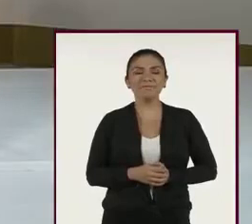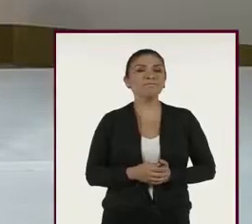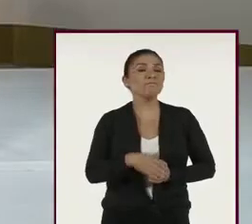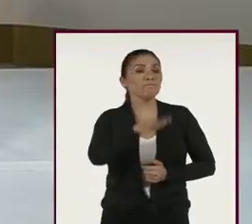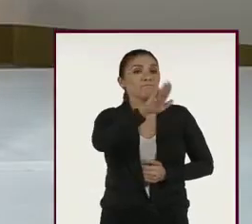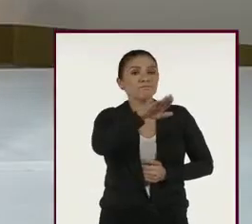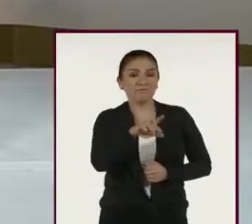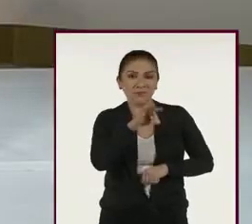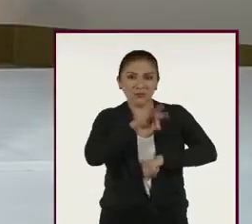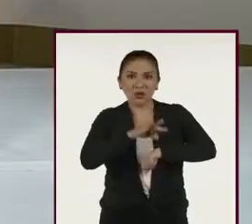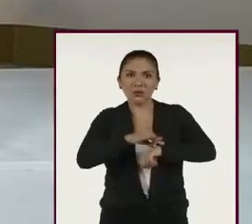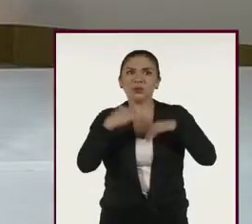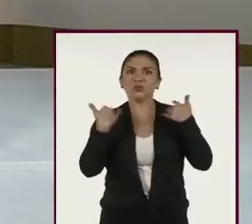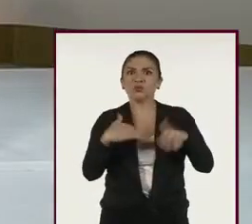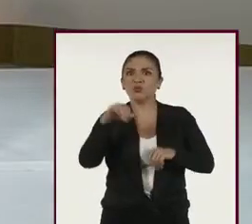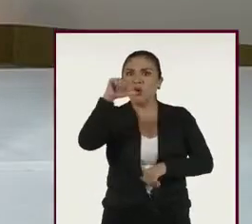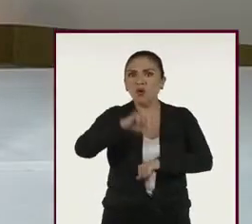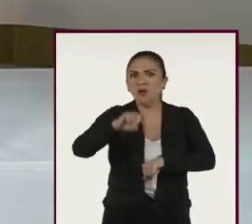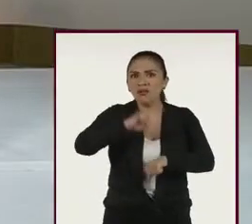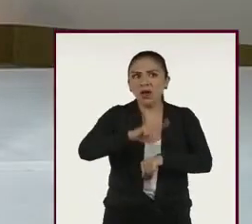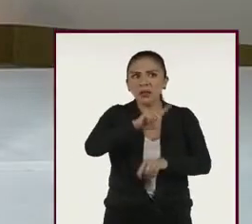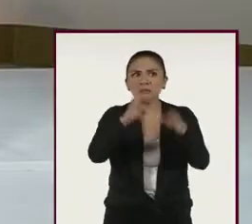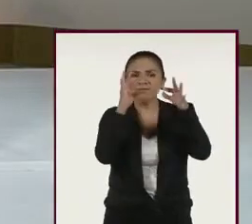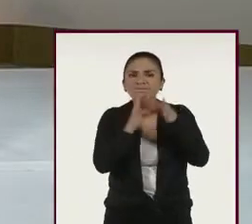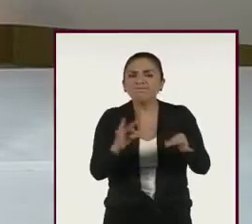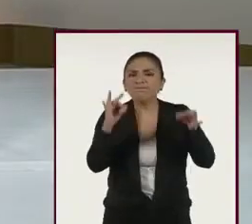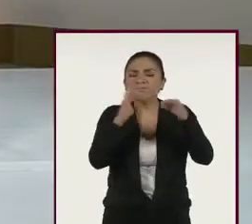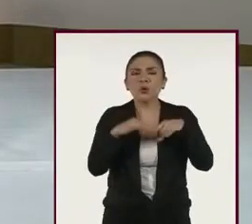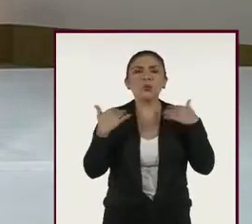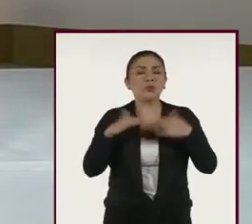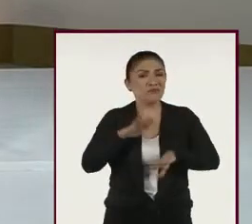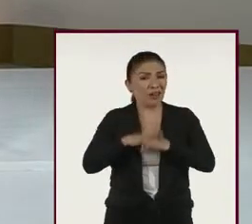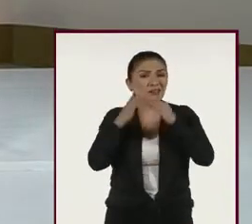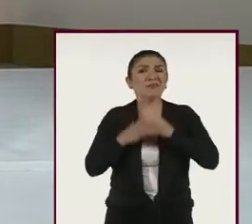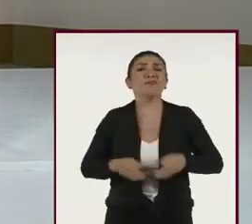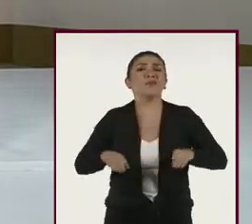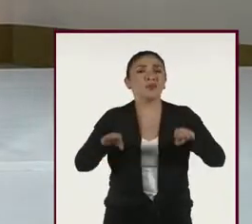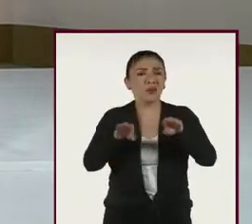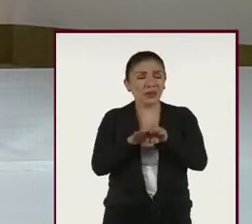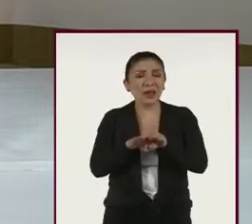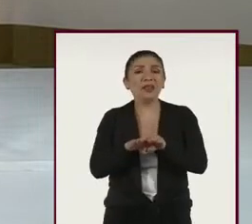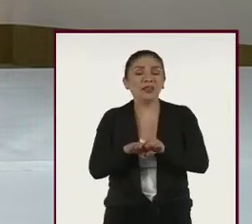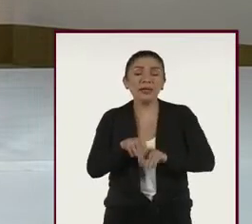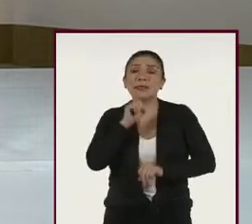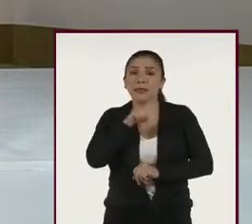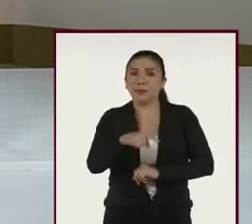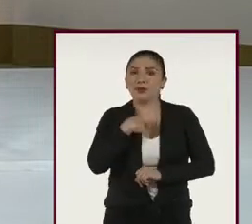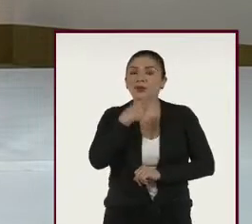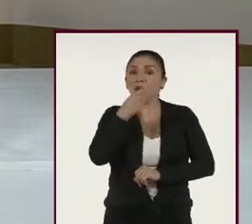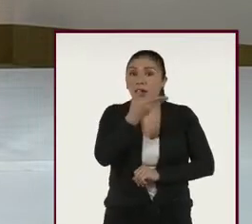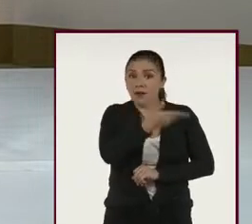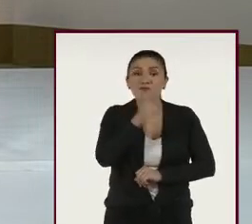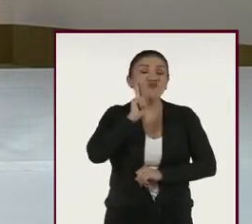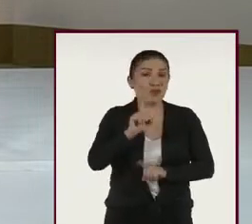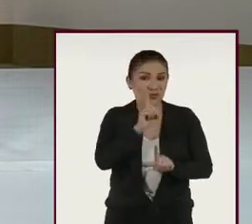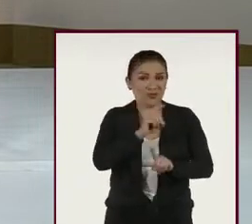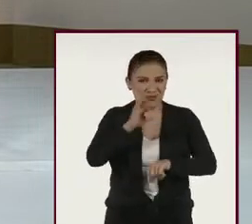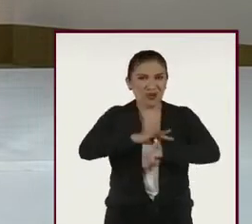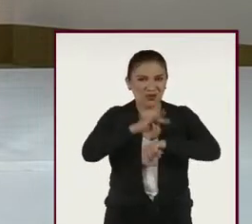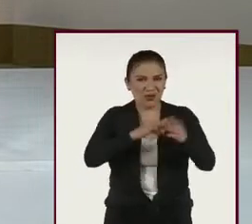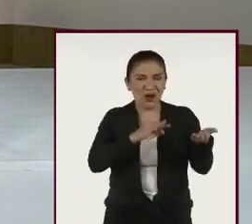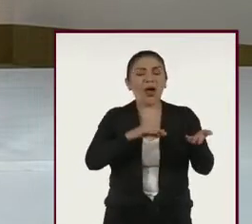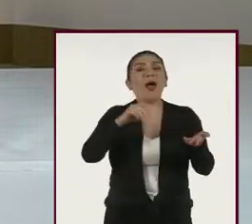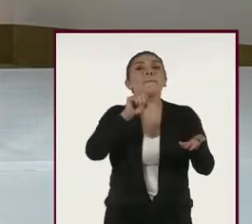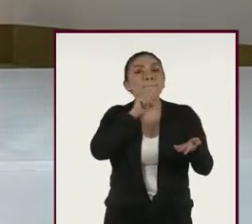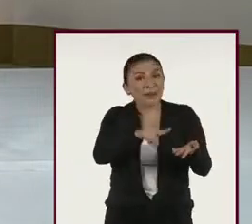Doctora, realmente todo lo que hoy ha compartido con nosotros es de suma importancia y también quiero comentarles que la doctora va